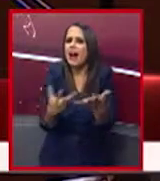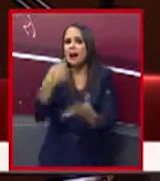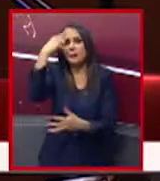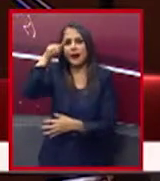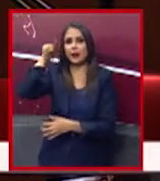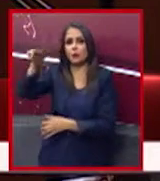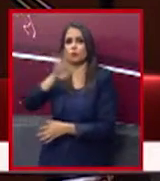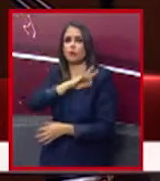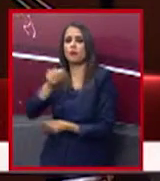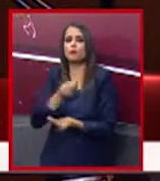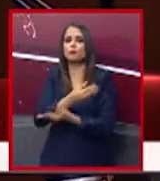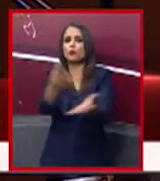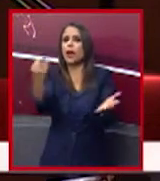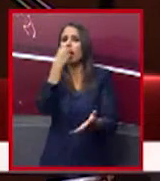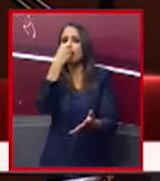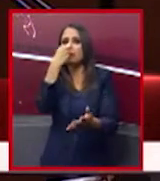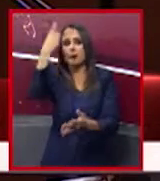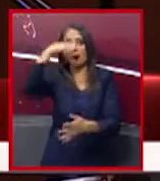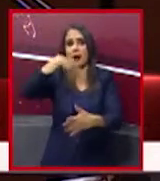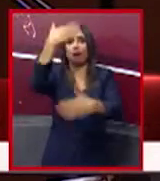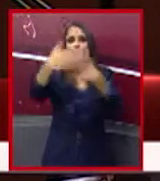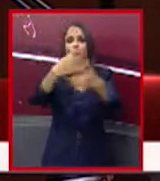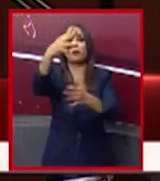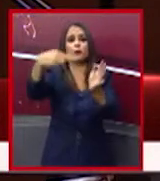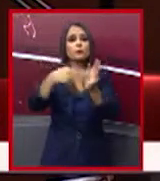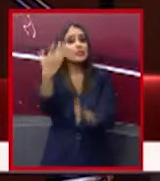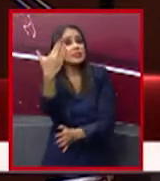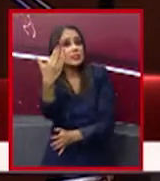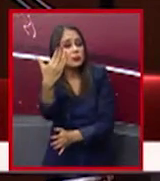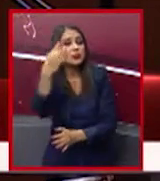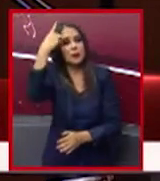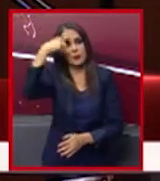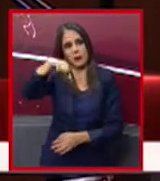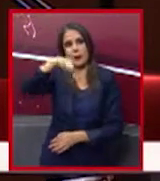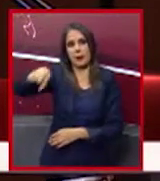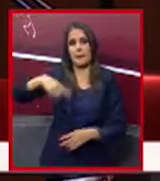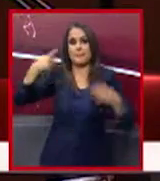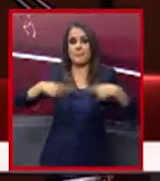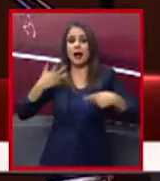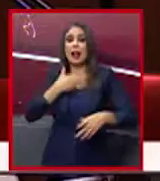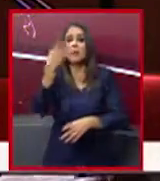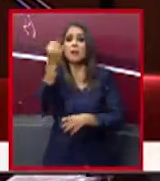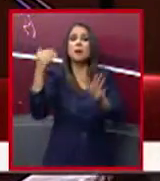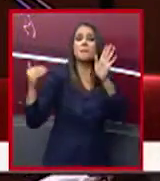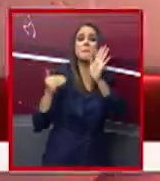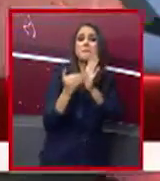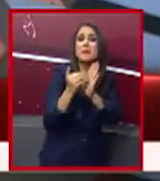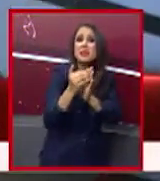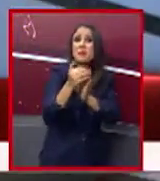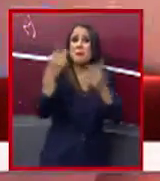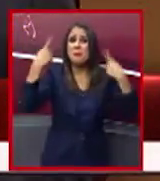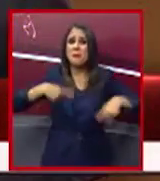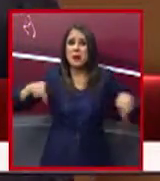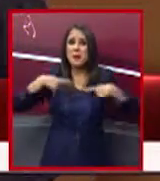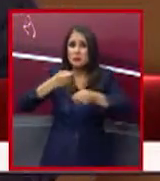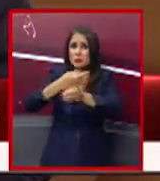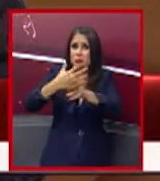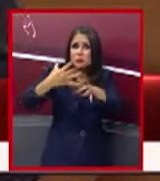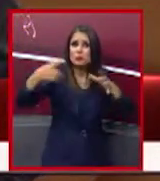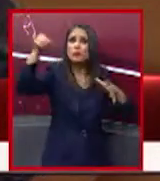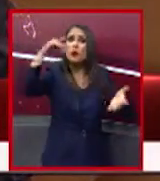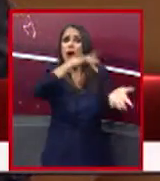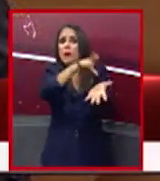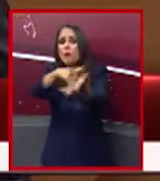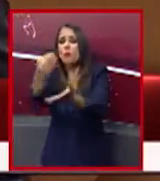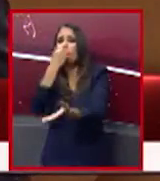garantizar alimentos para el año 2050, cuando la población mundial supere los 9,000 millones de personas? México está